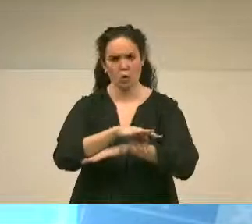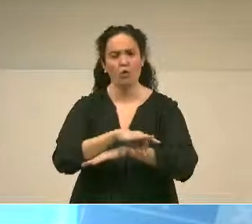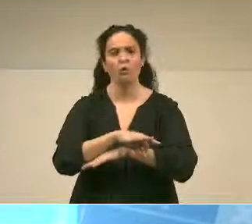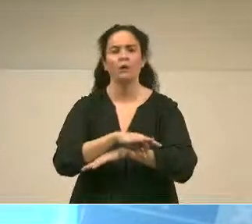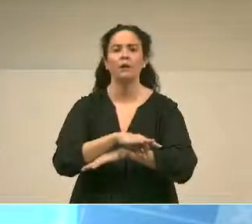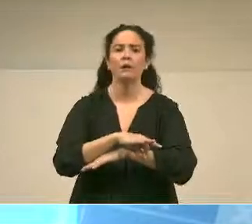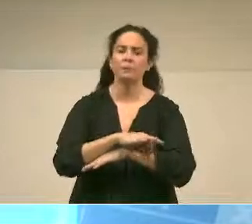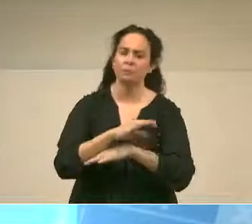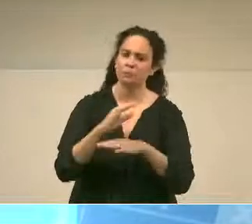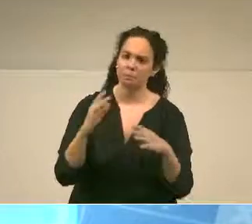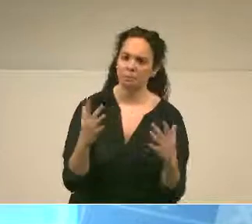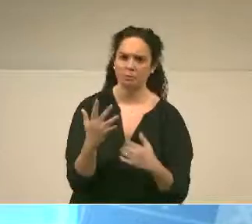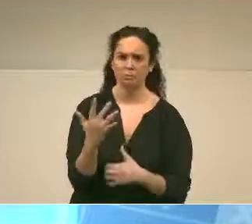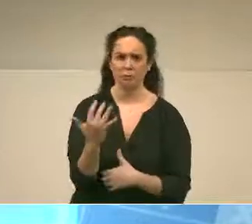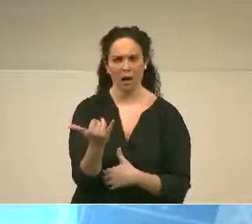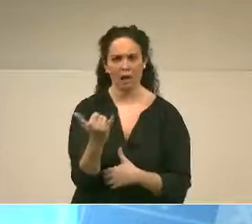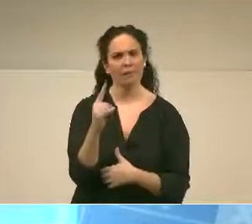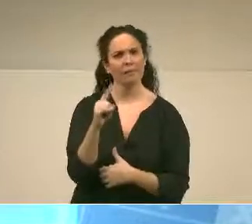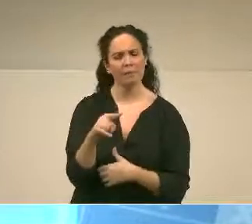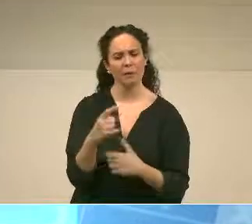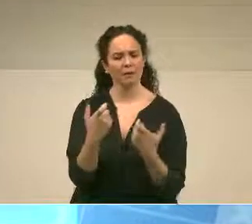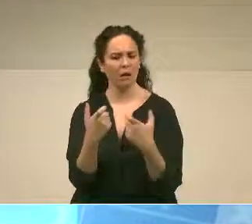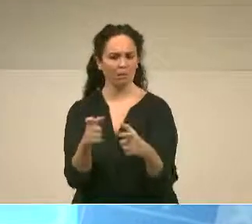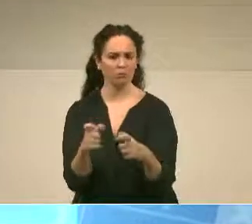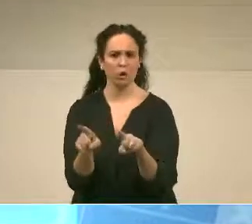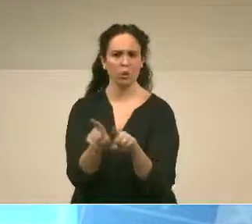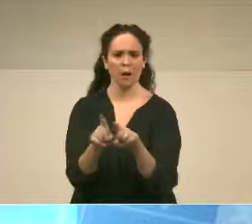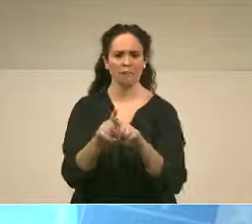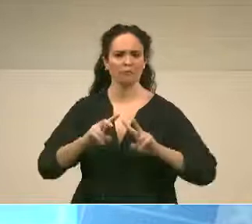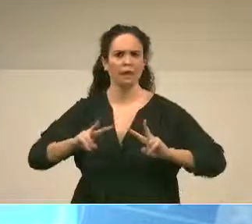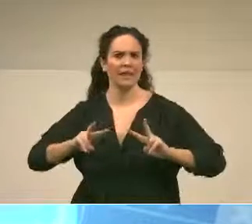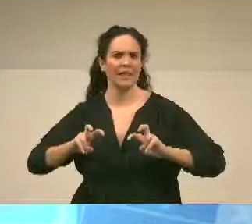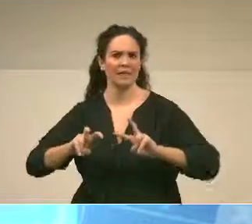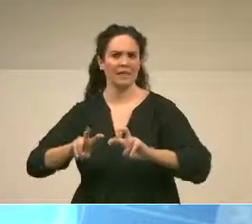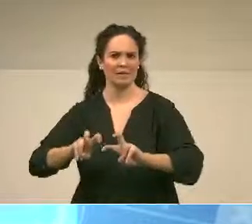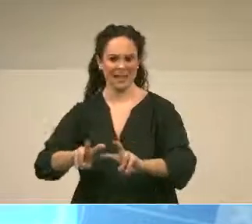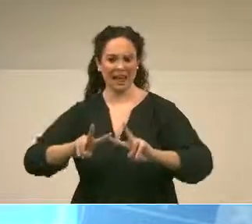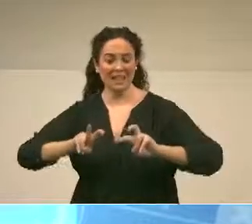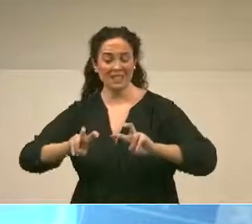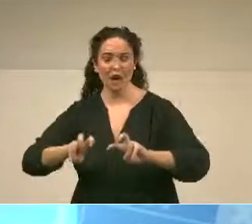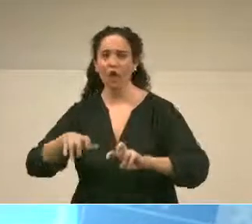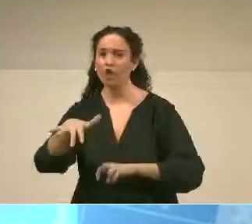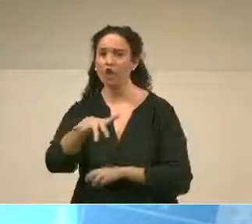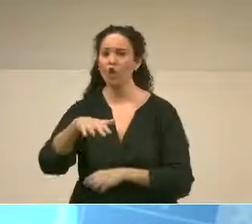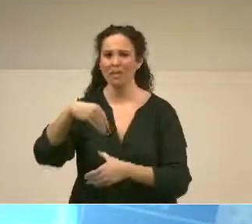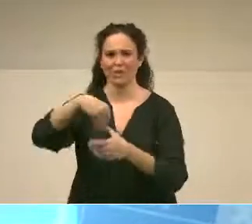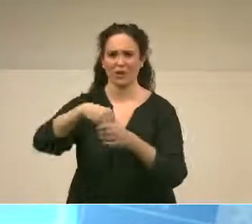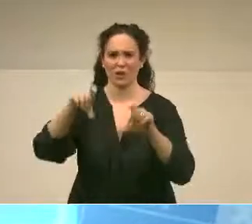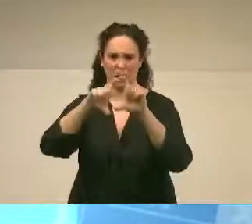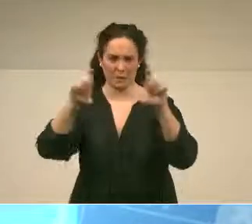ere, ikerketa nola transferitzen dan enpresetara. Hau da, nola eramaten dan, ez bakarrikan nola garatzen